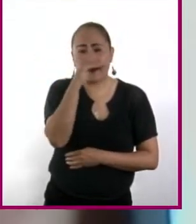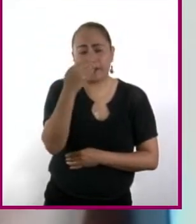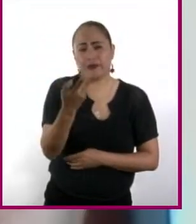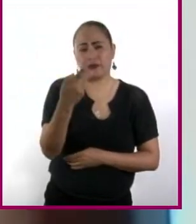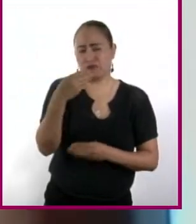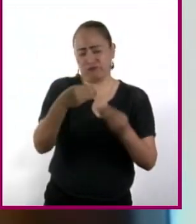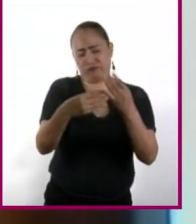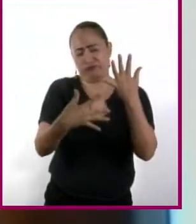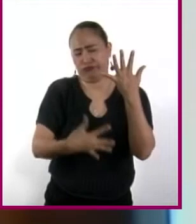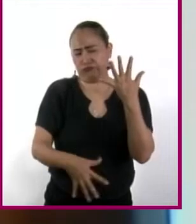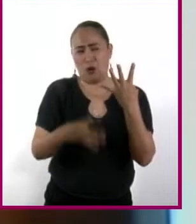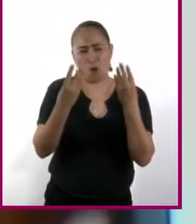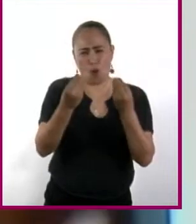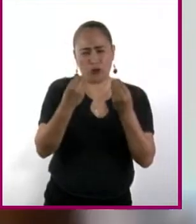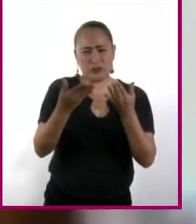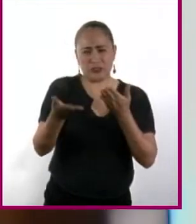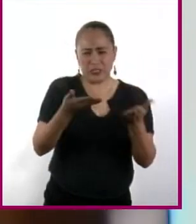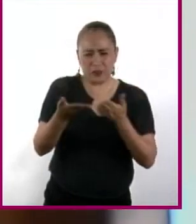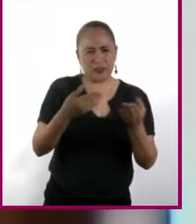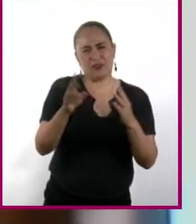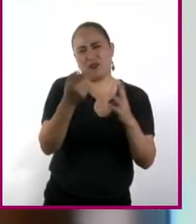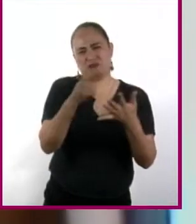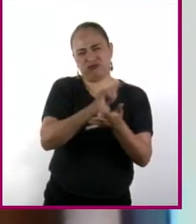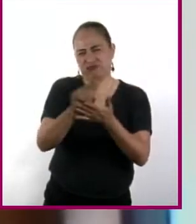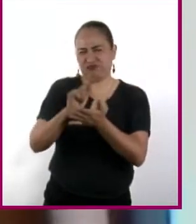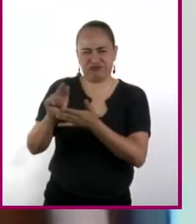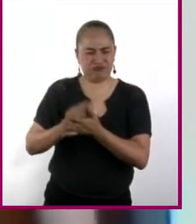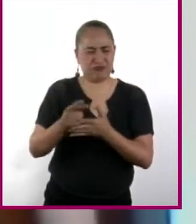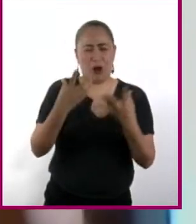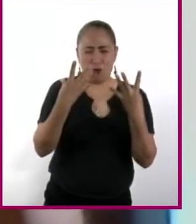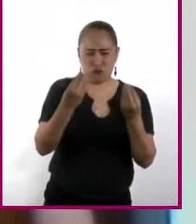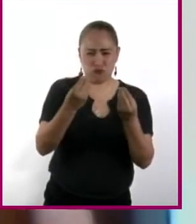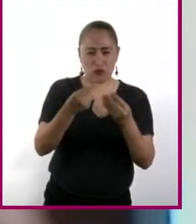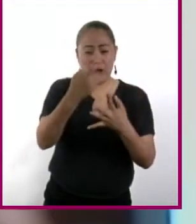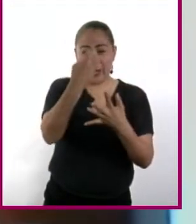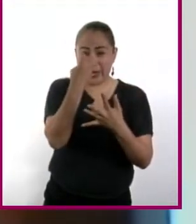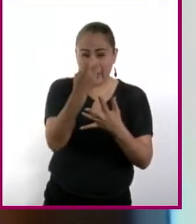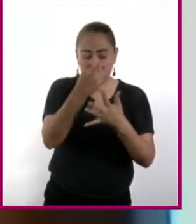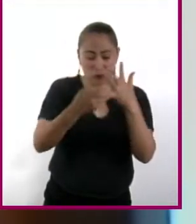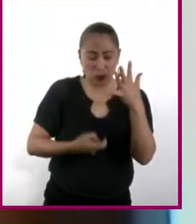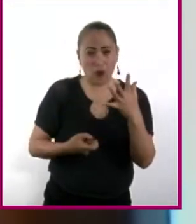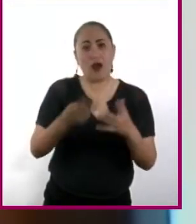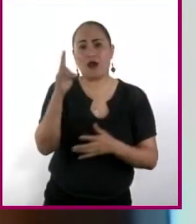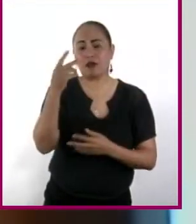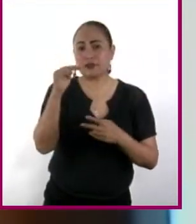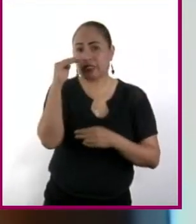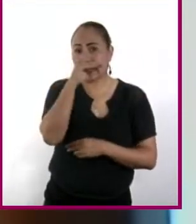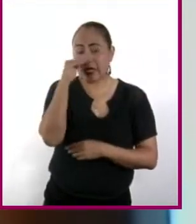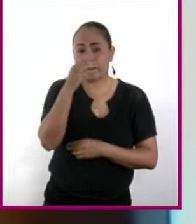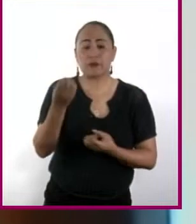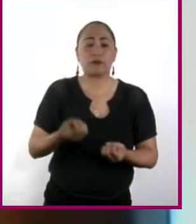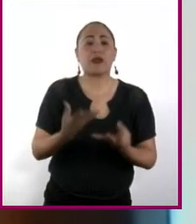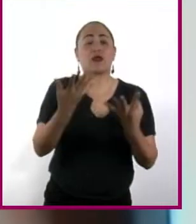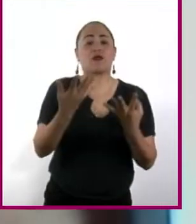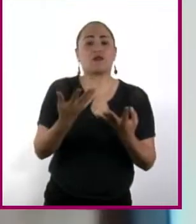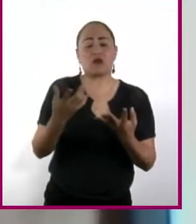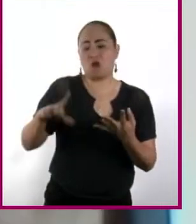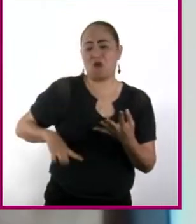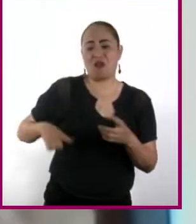montón de otro tipo de servicios de limpieza, etc. Todo esto no hemos podido cuantificar, pero